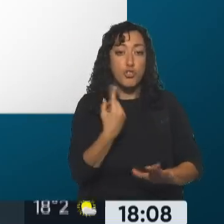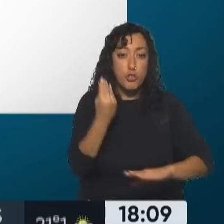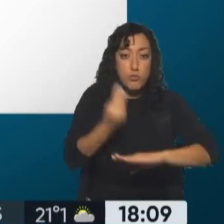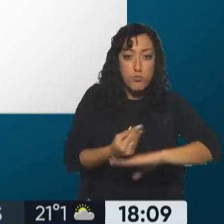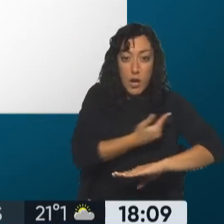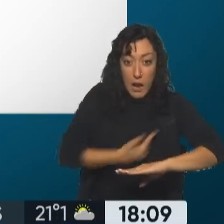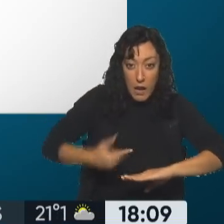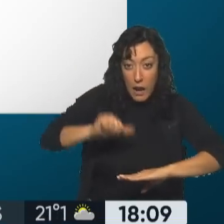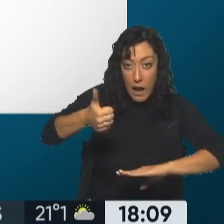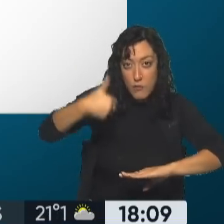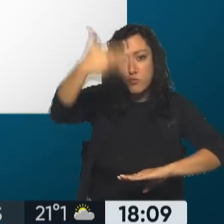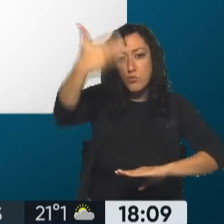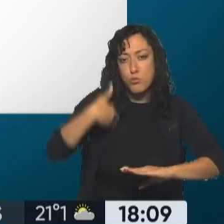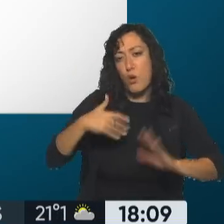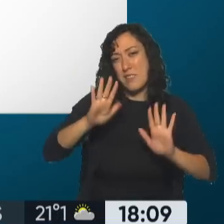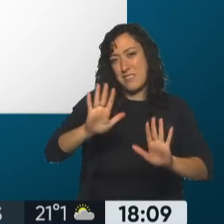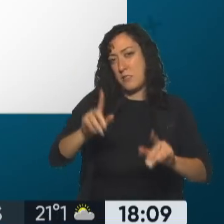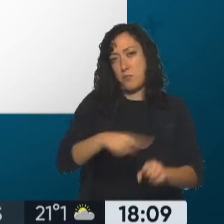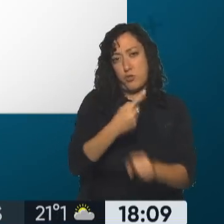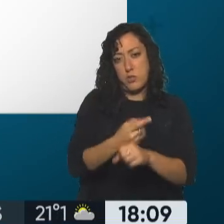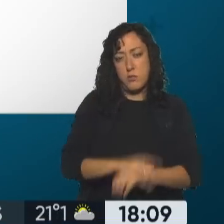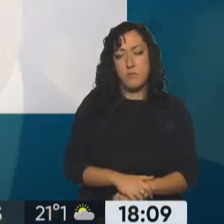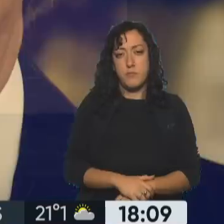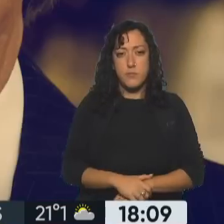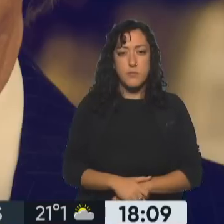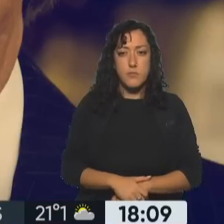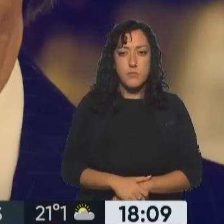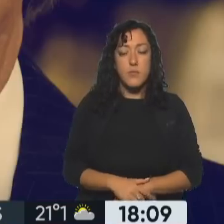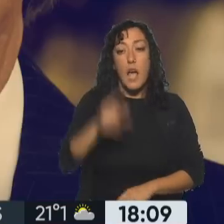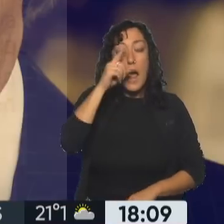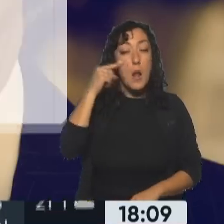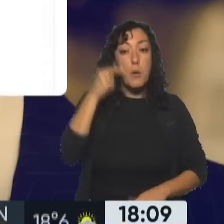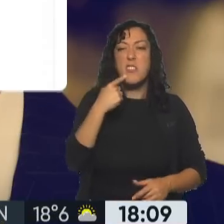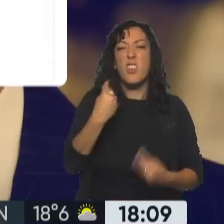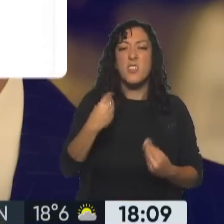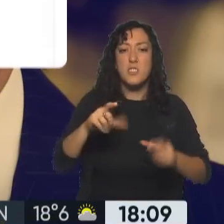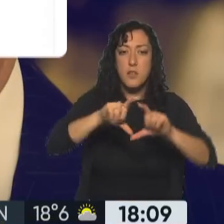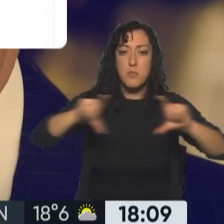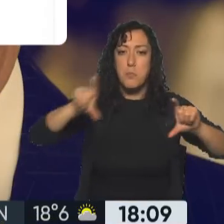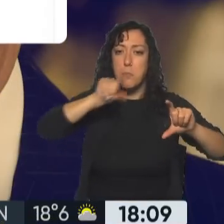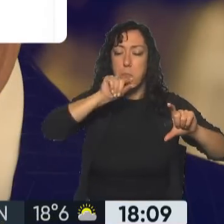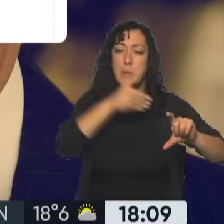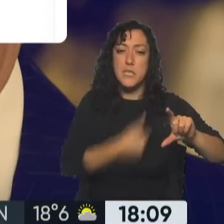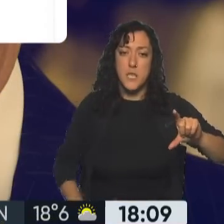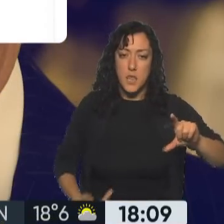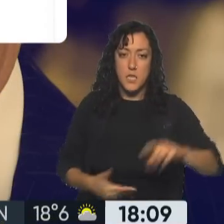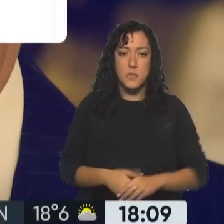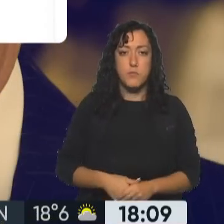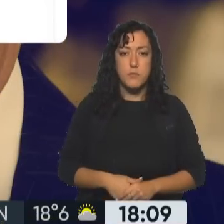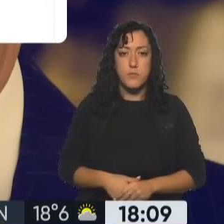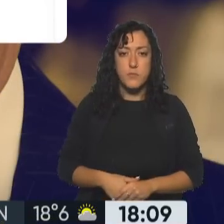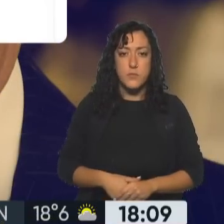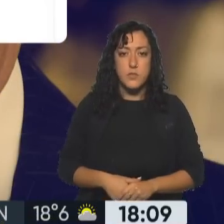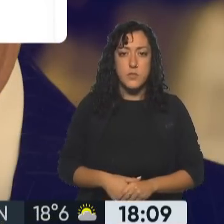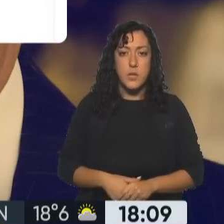presidente de la República dice: a ver, ¿qué dice Alberto Fernández, presidente de la República? En una